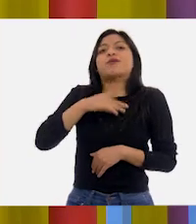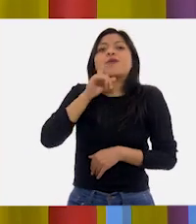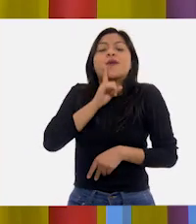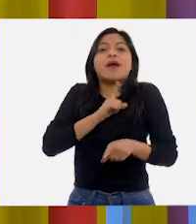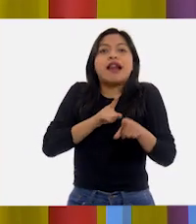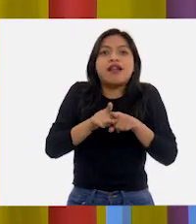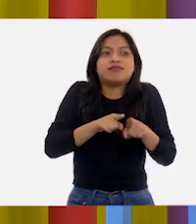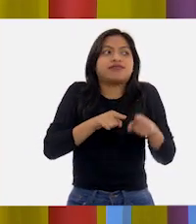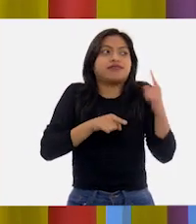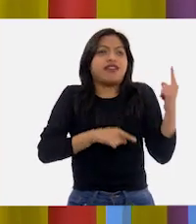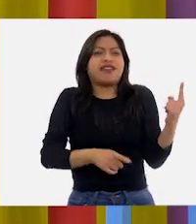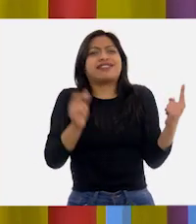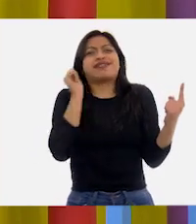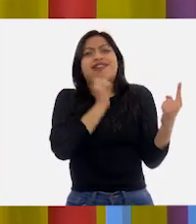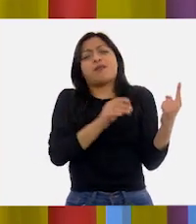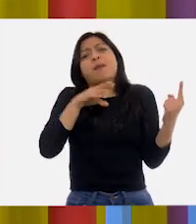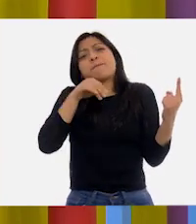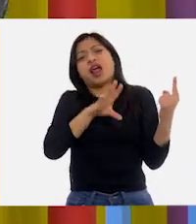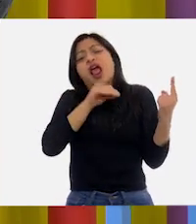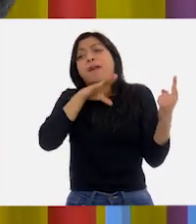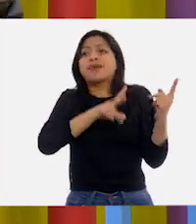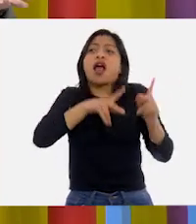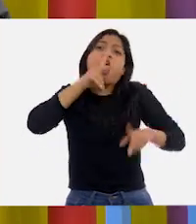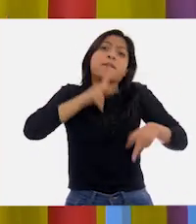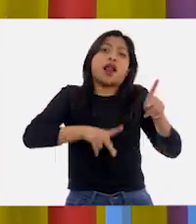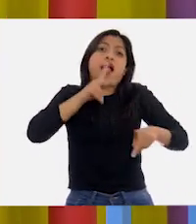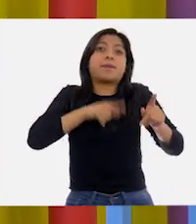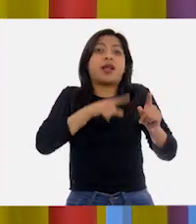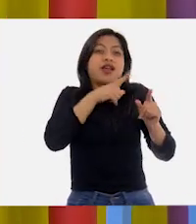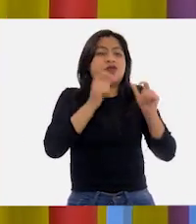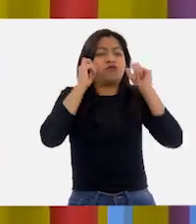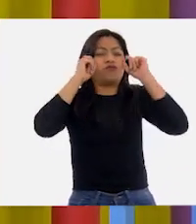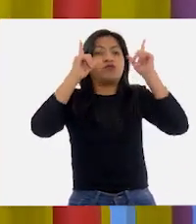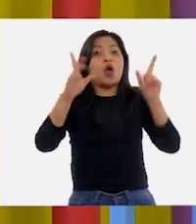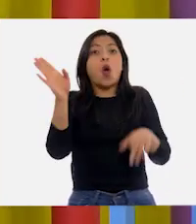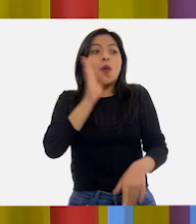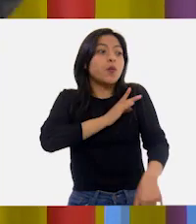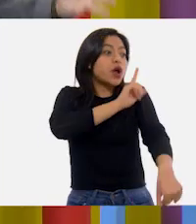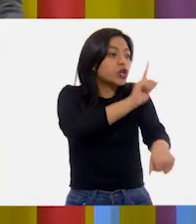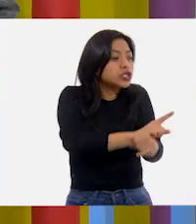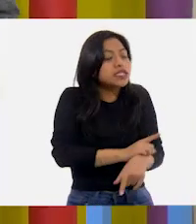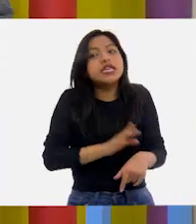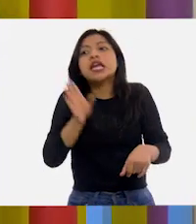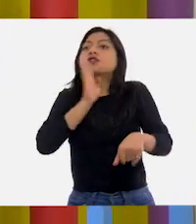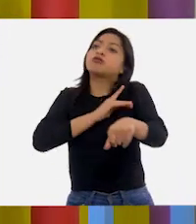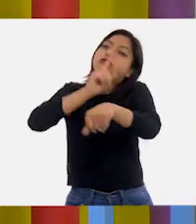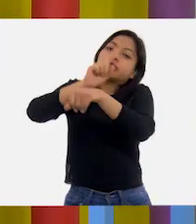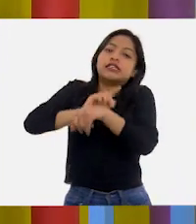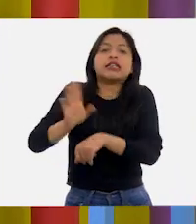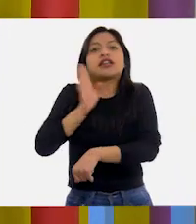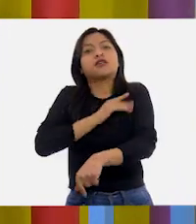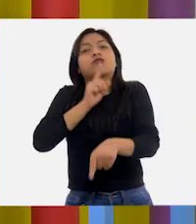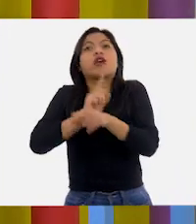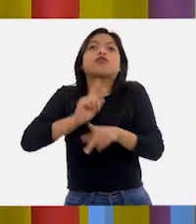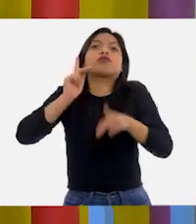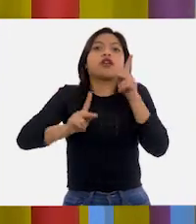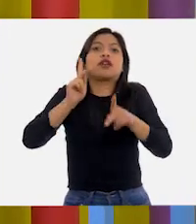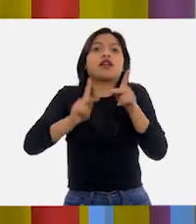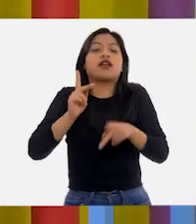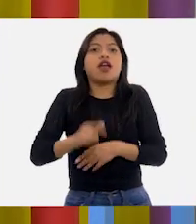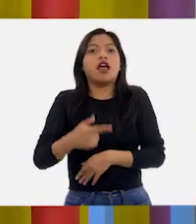que no paraba de hablar, al igual que María. Y cuando se despertaba, buenos días esto, buenos días lo otro. Por